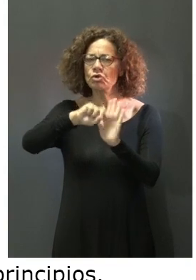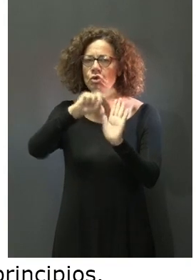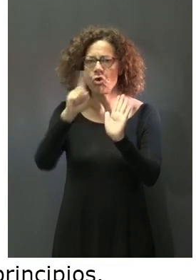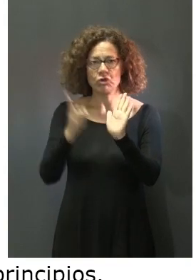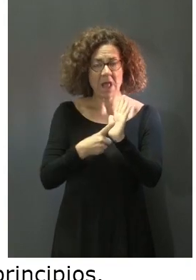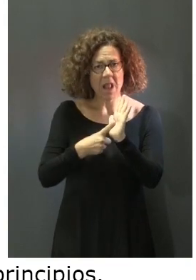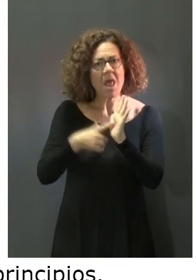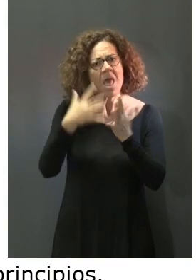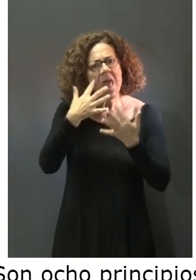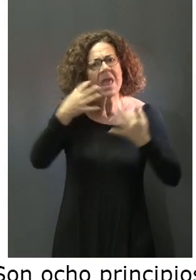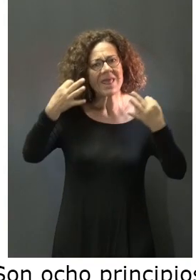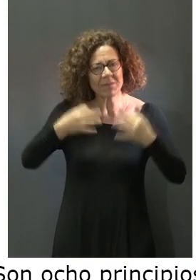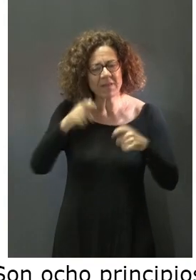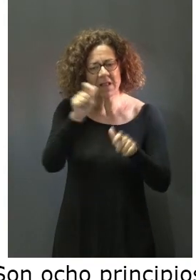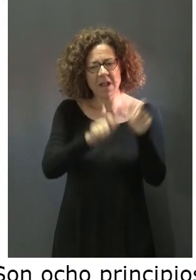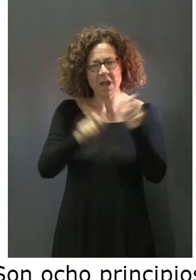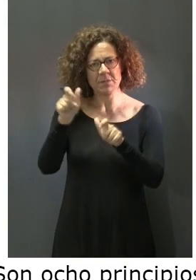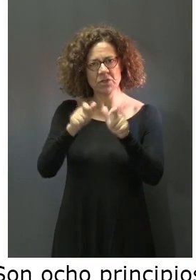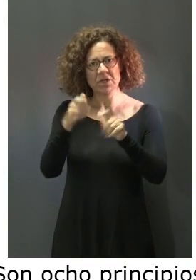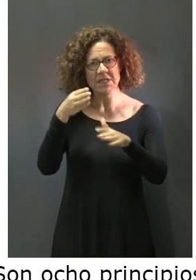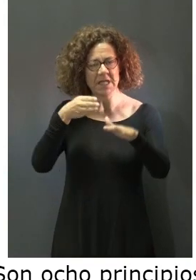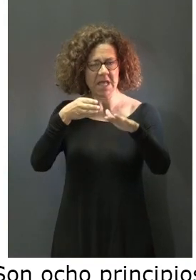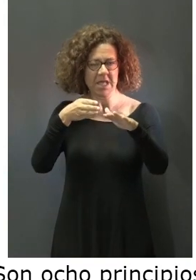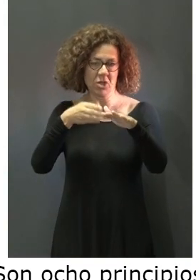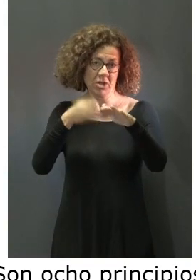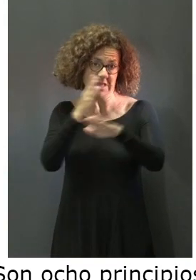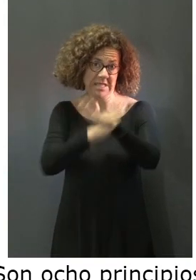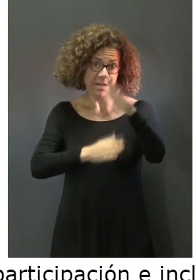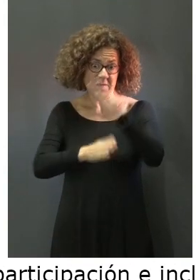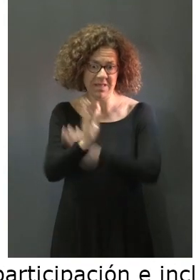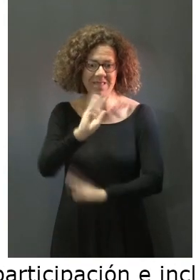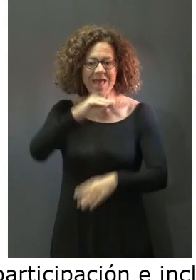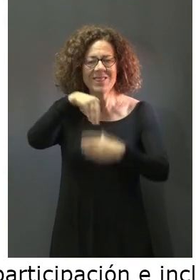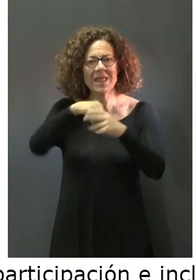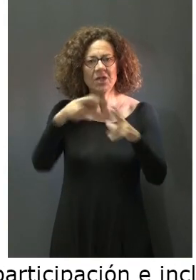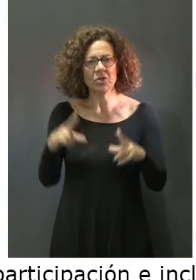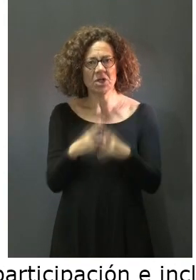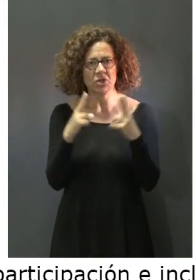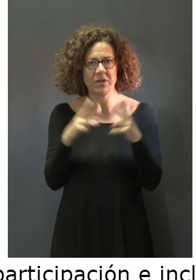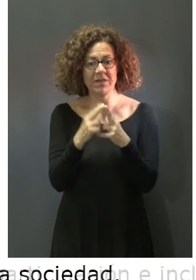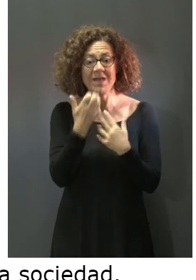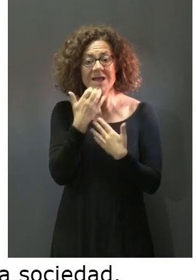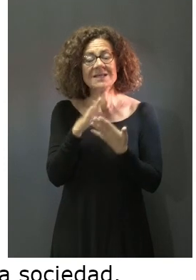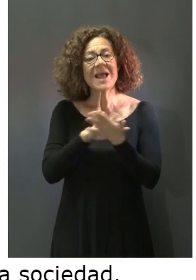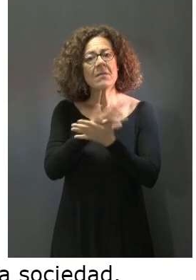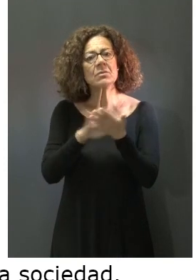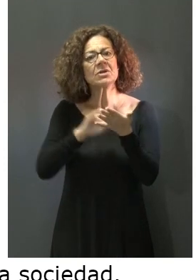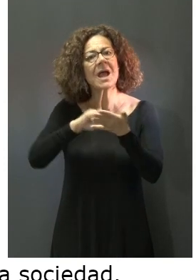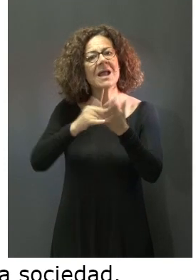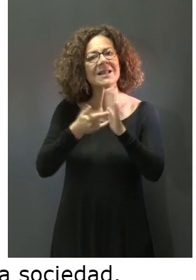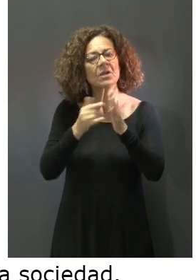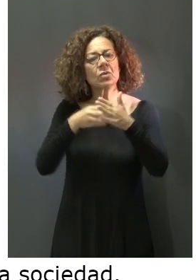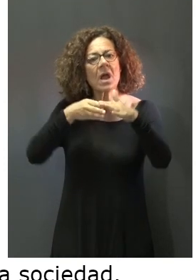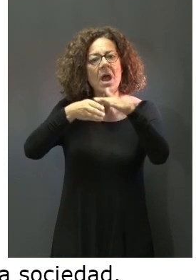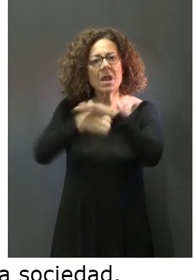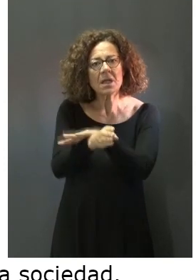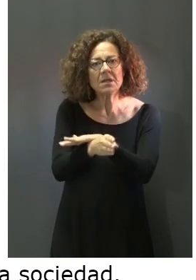y efectivas de las personas con discapacidad en la sociedad. Cuando hablamos de arquitectura inclusiva,